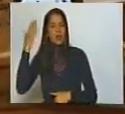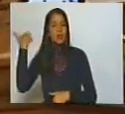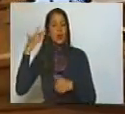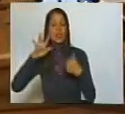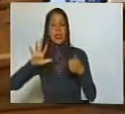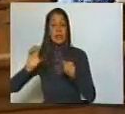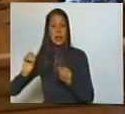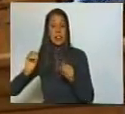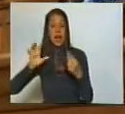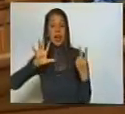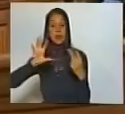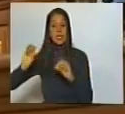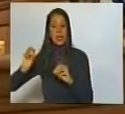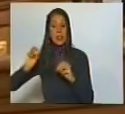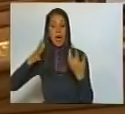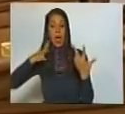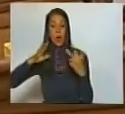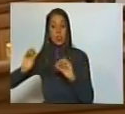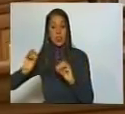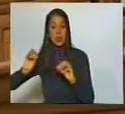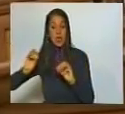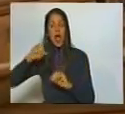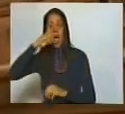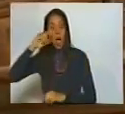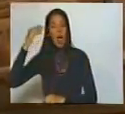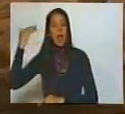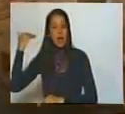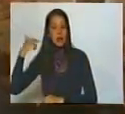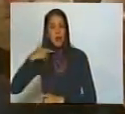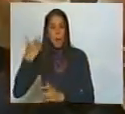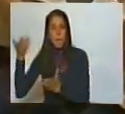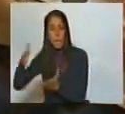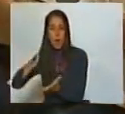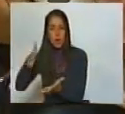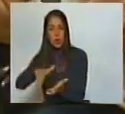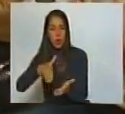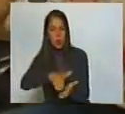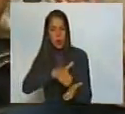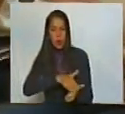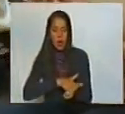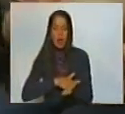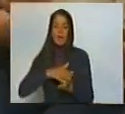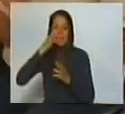los 70, de los 80, a los caídos en Cantaura,